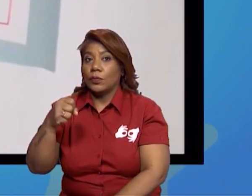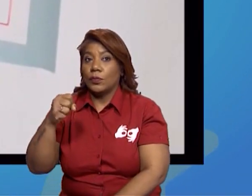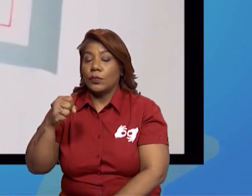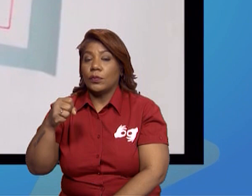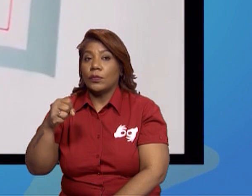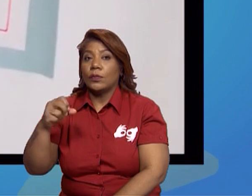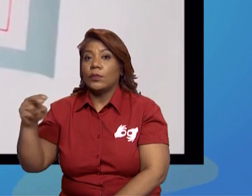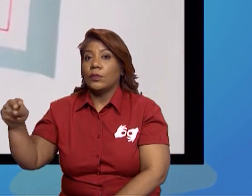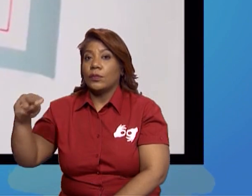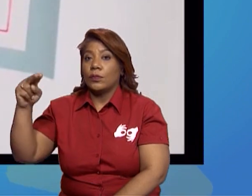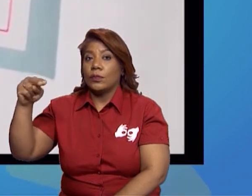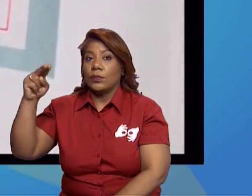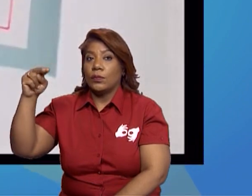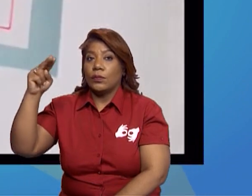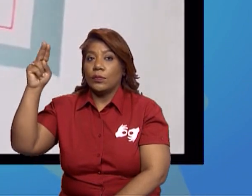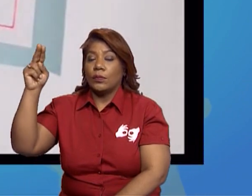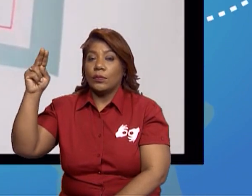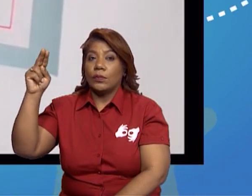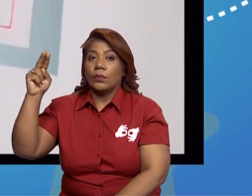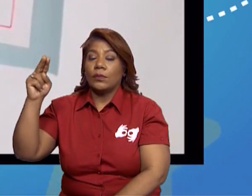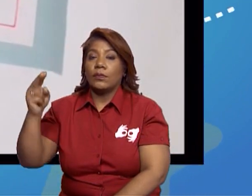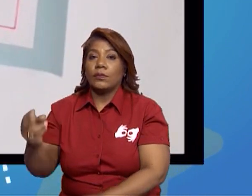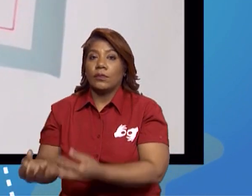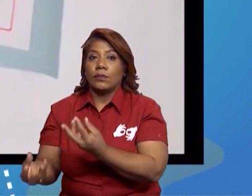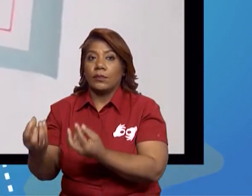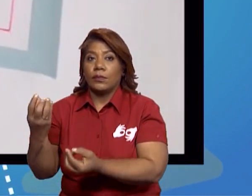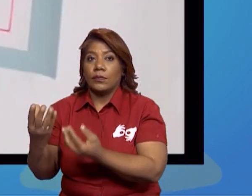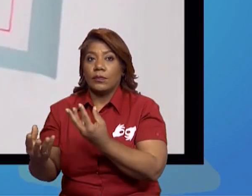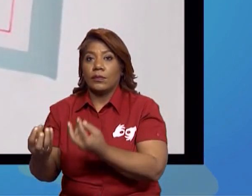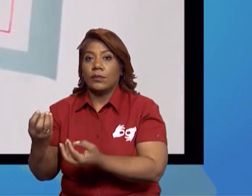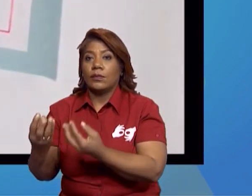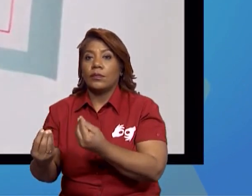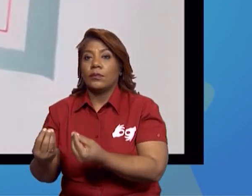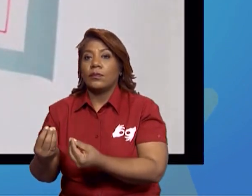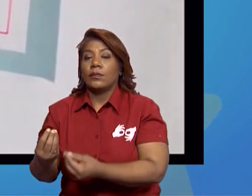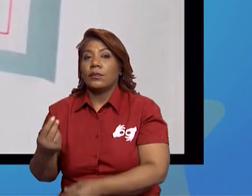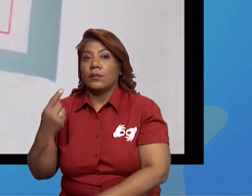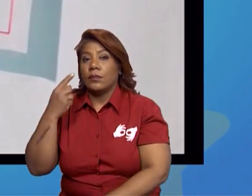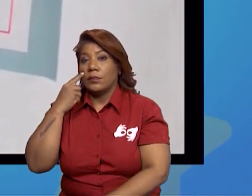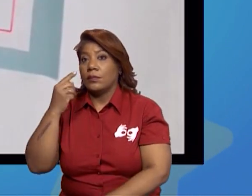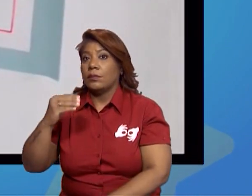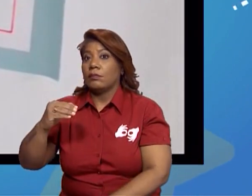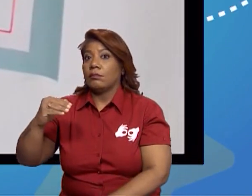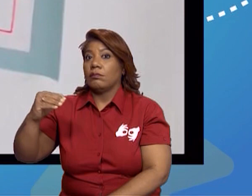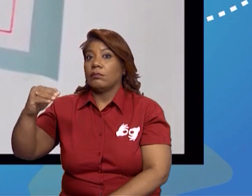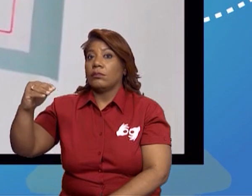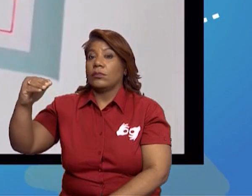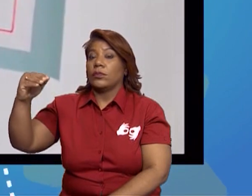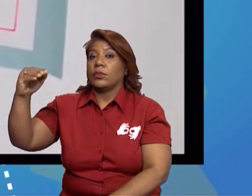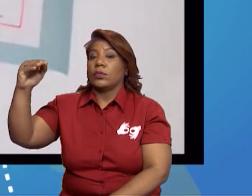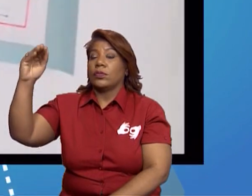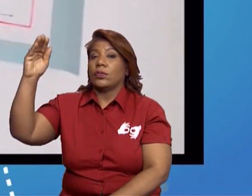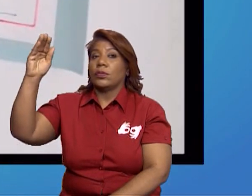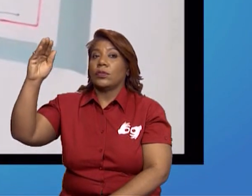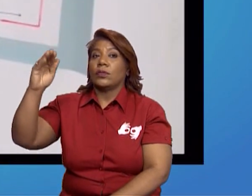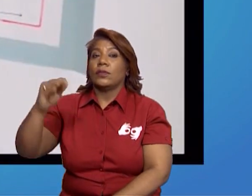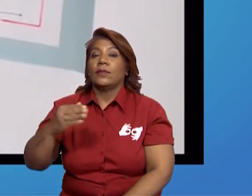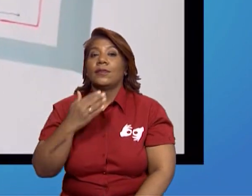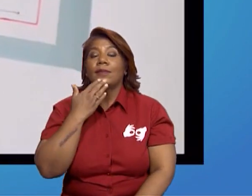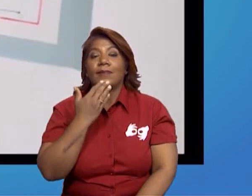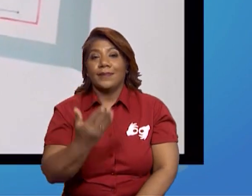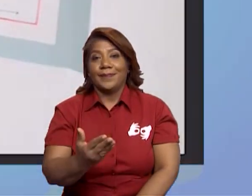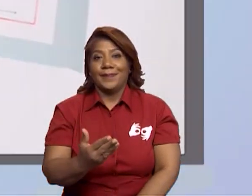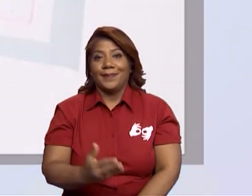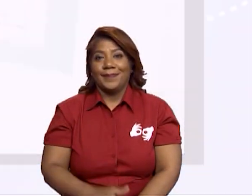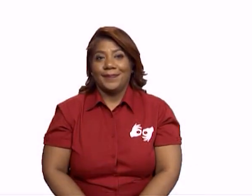vapor dentro de la olla, la temperatura seguiría subiendo, que es la línea morada. Muchas